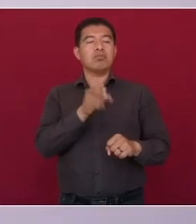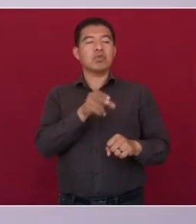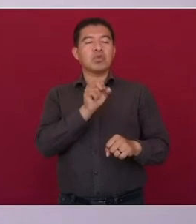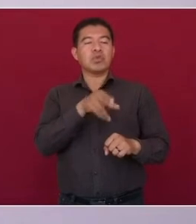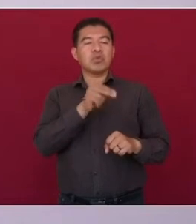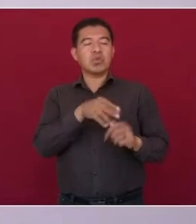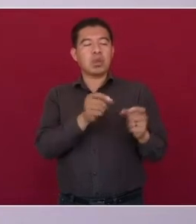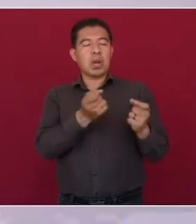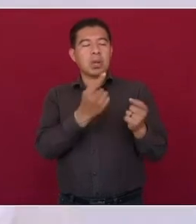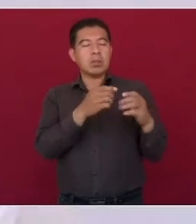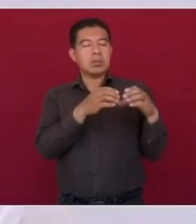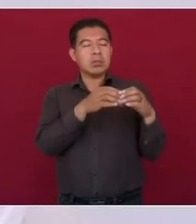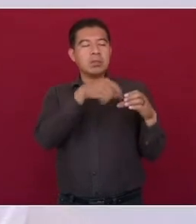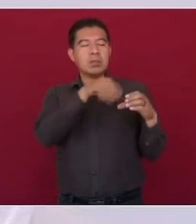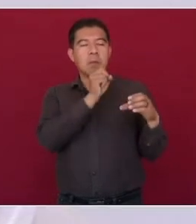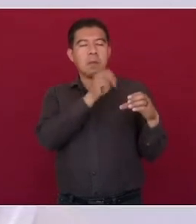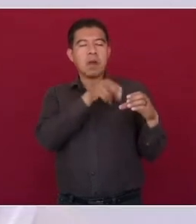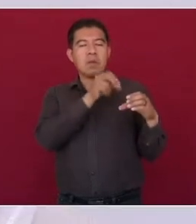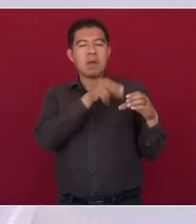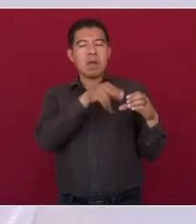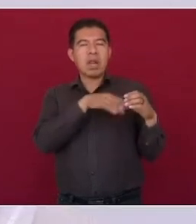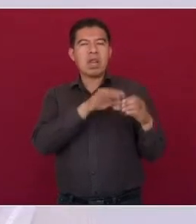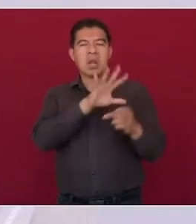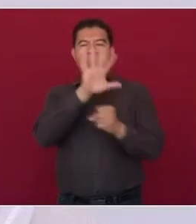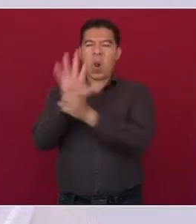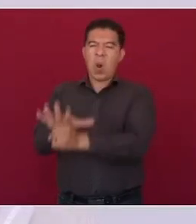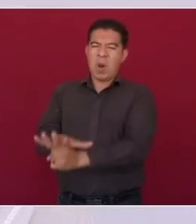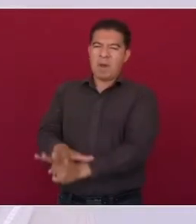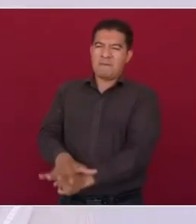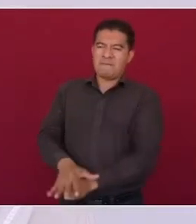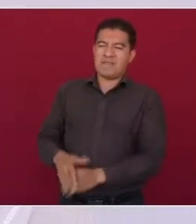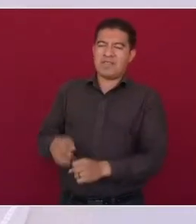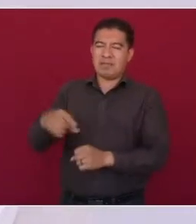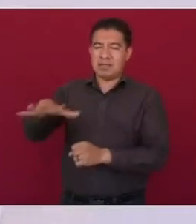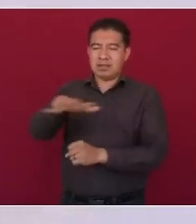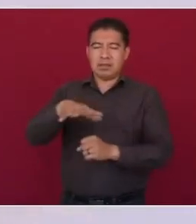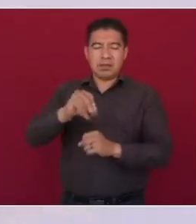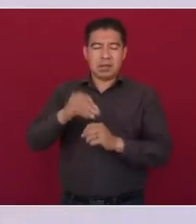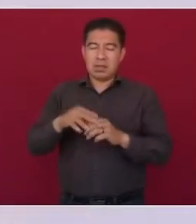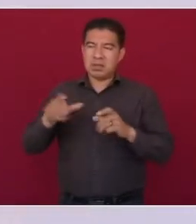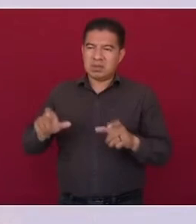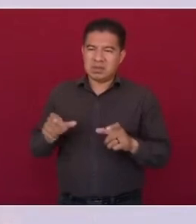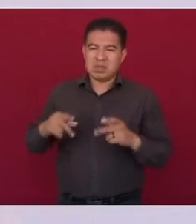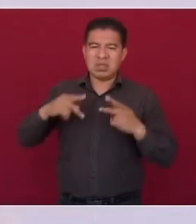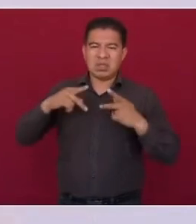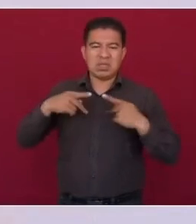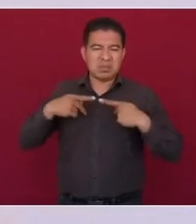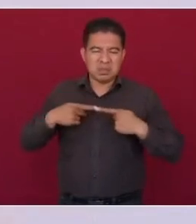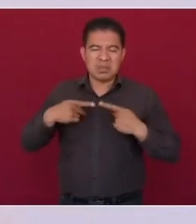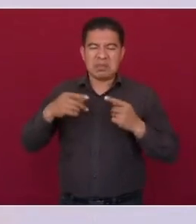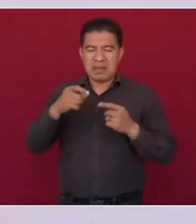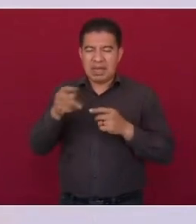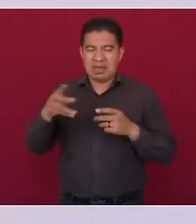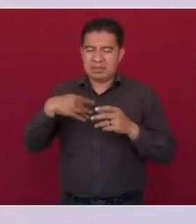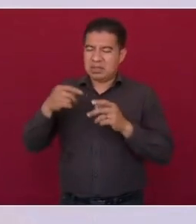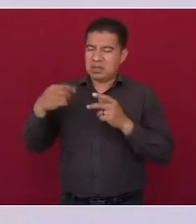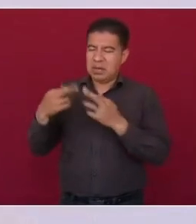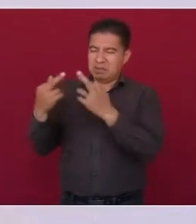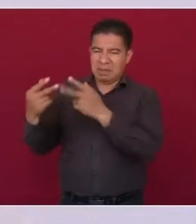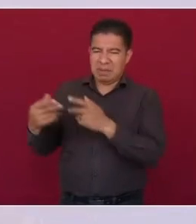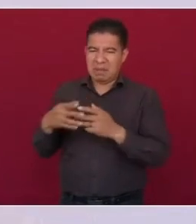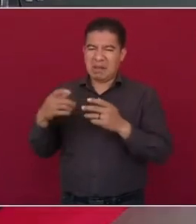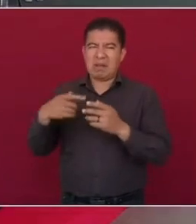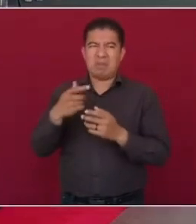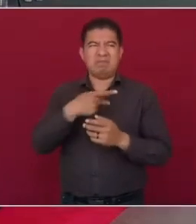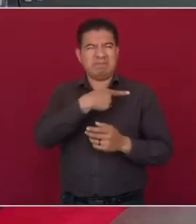pocos se sustenten en la opresión, la inseguridad y la miseria de millones de